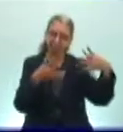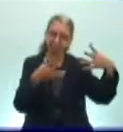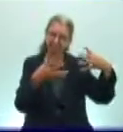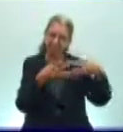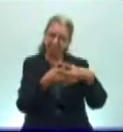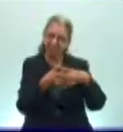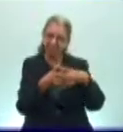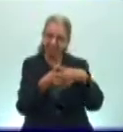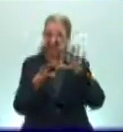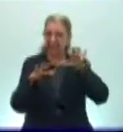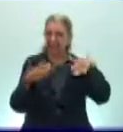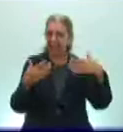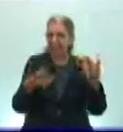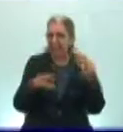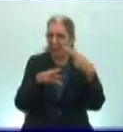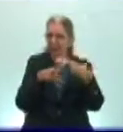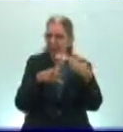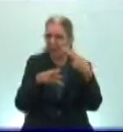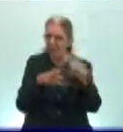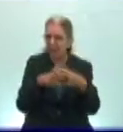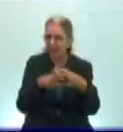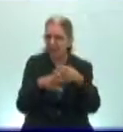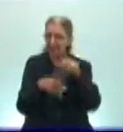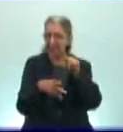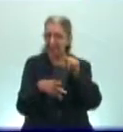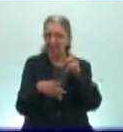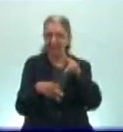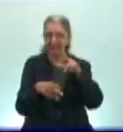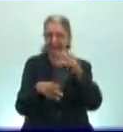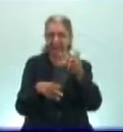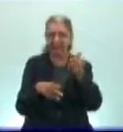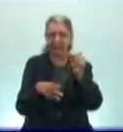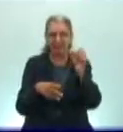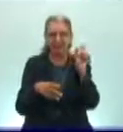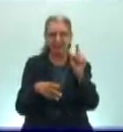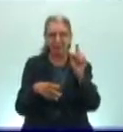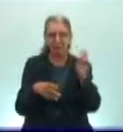¿Qué nombre recibirá esta razón?